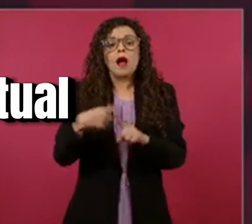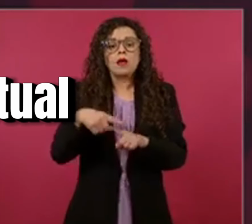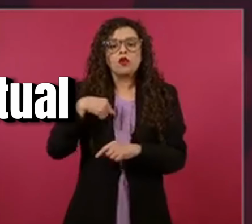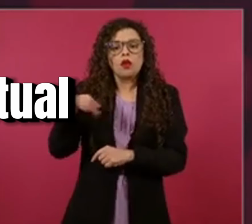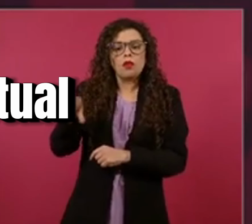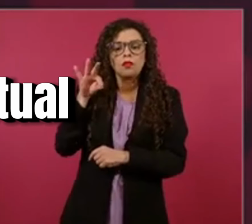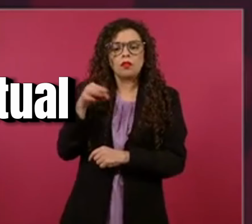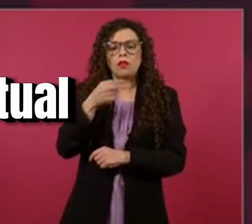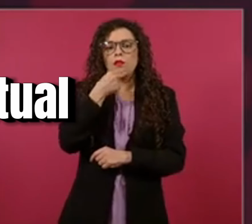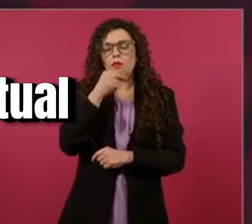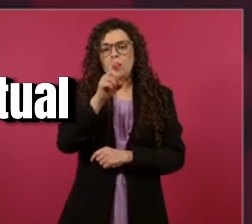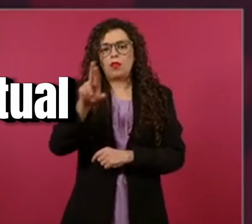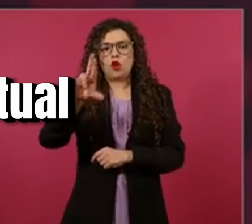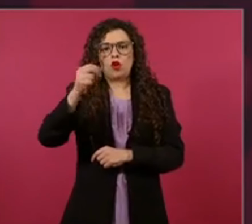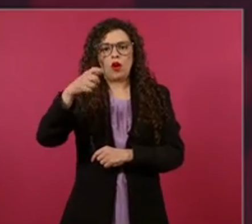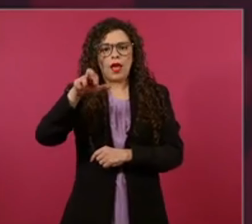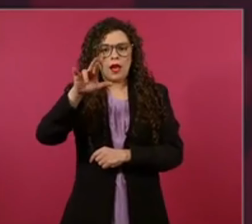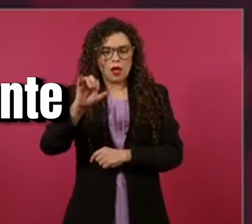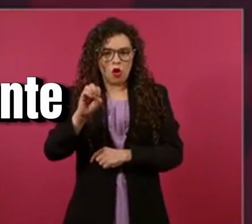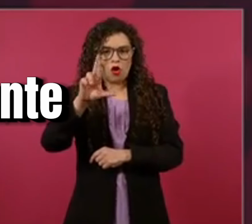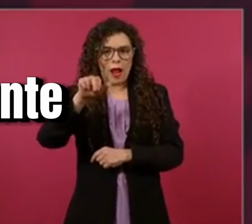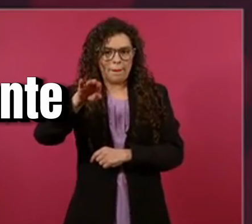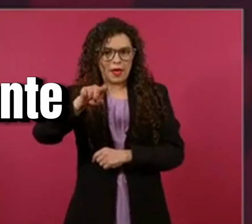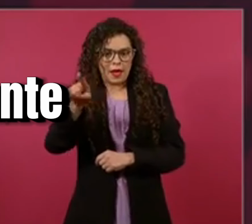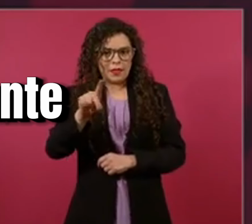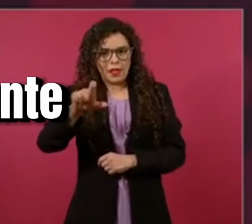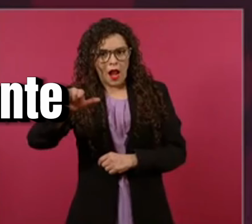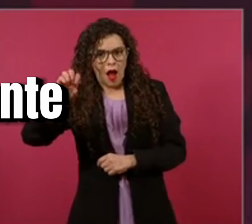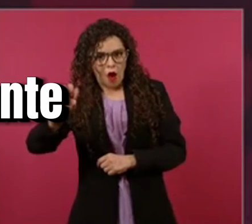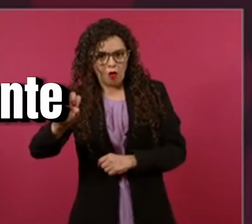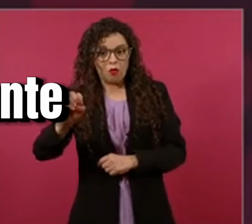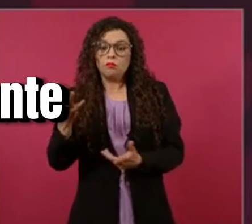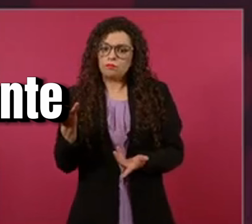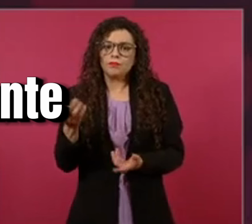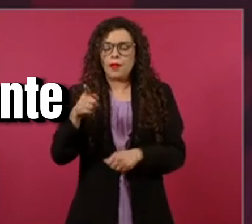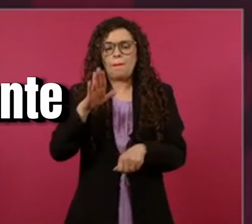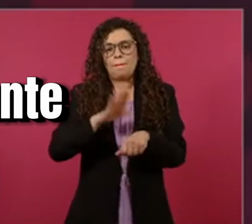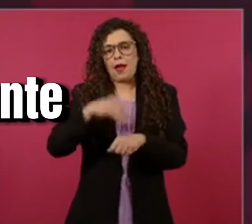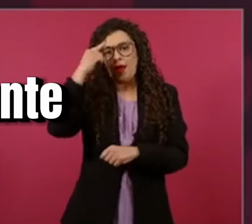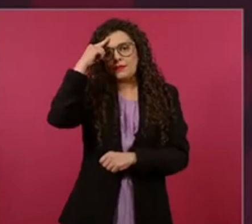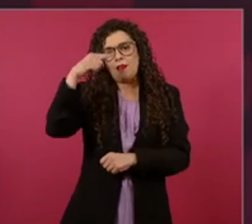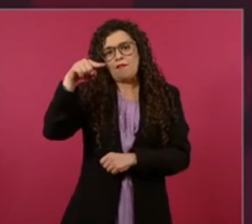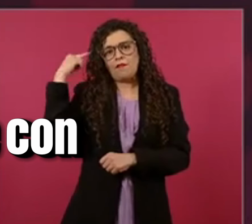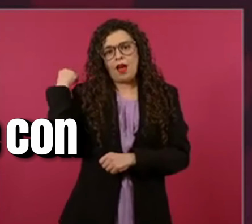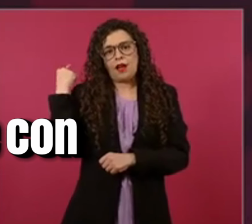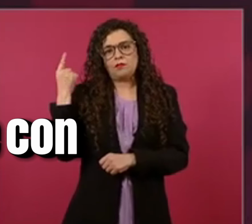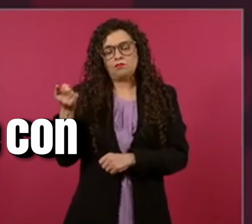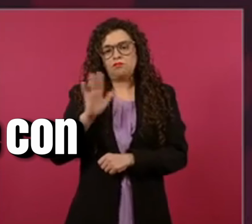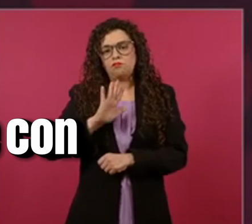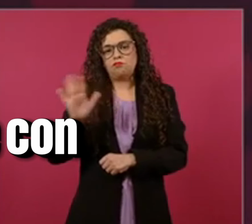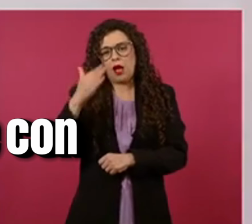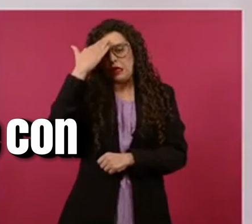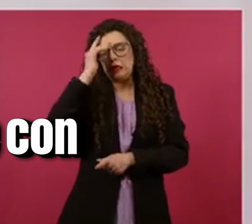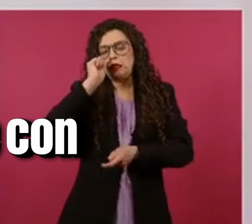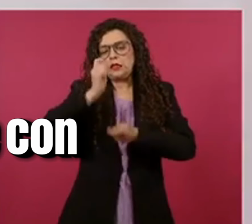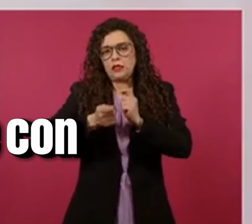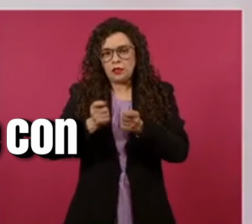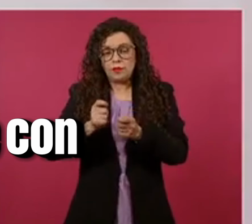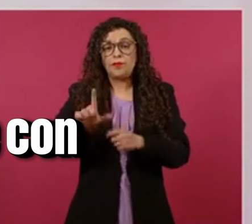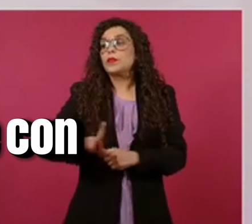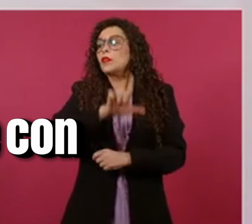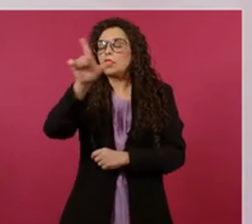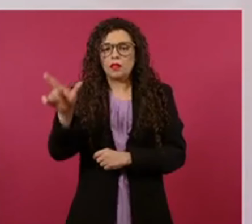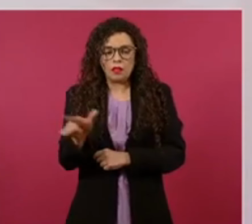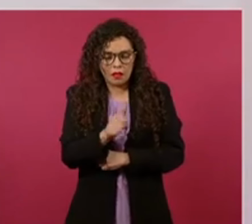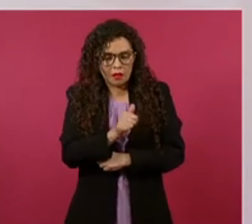doctor Rogelio Ramírez de la O, el actual secretario, y eso pues facilita mucho hacia adelante. Por supuesto, ya tendré momento para